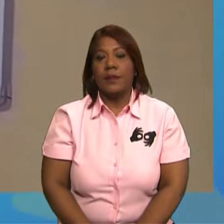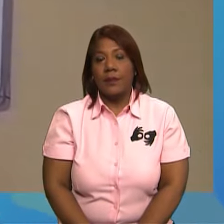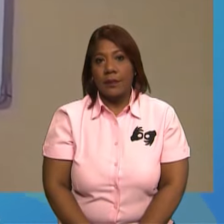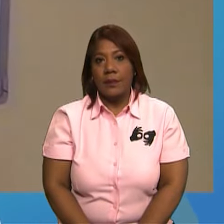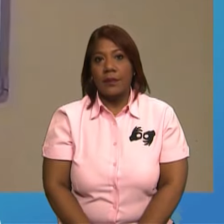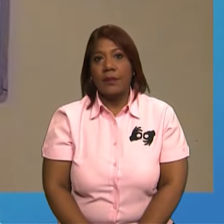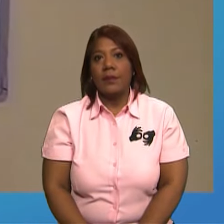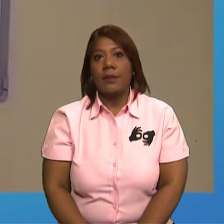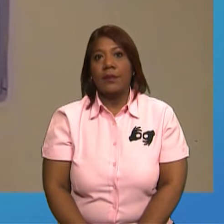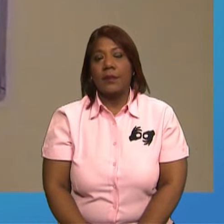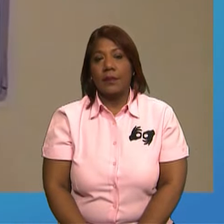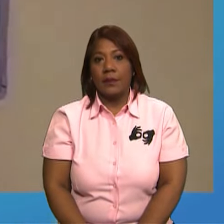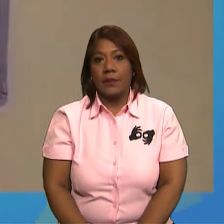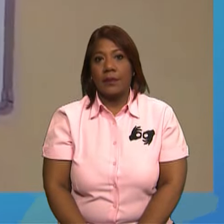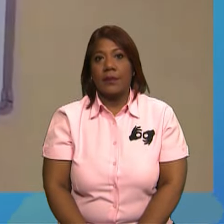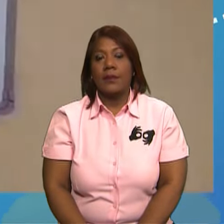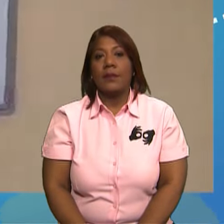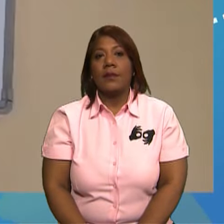1.